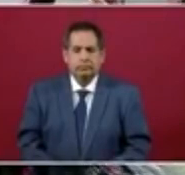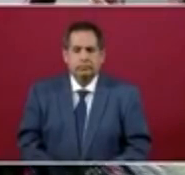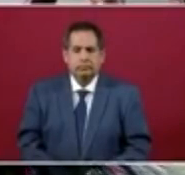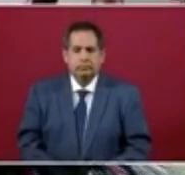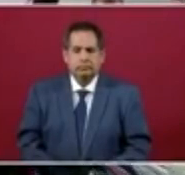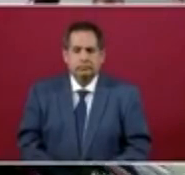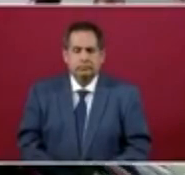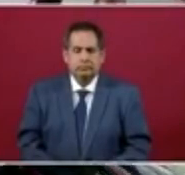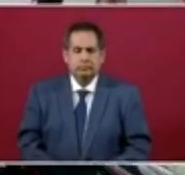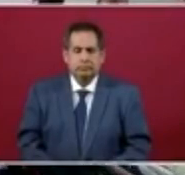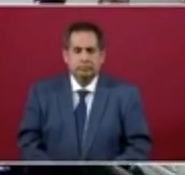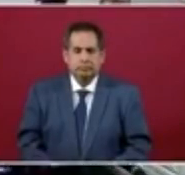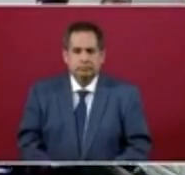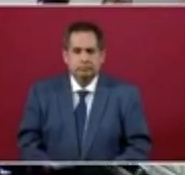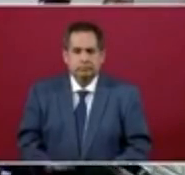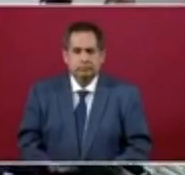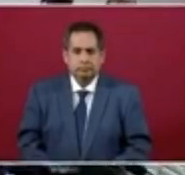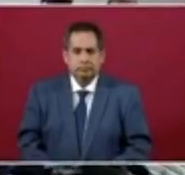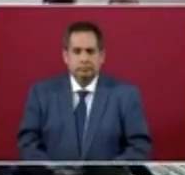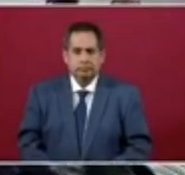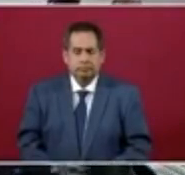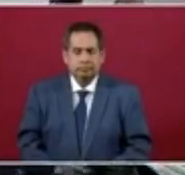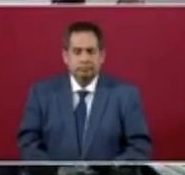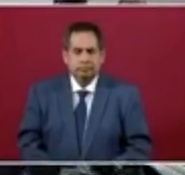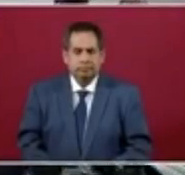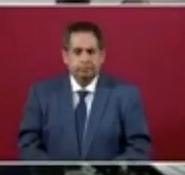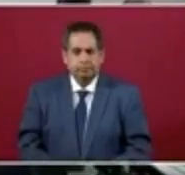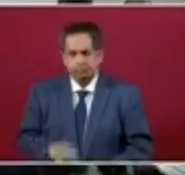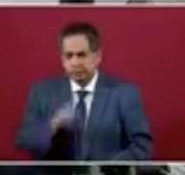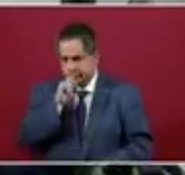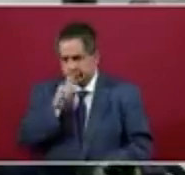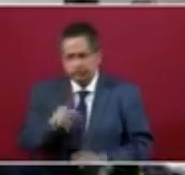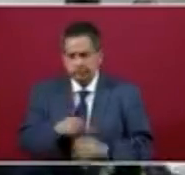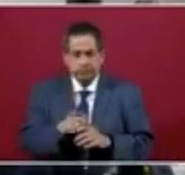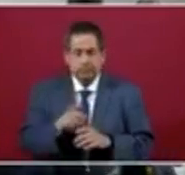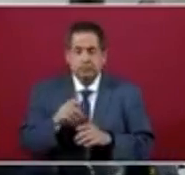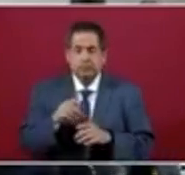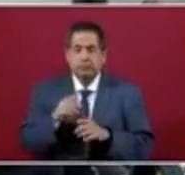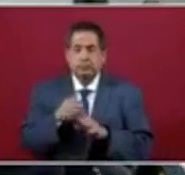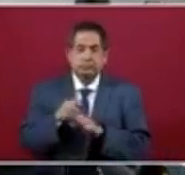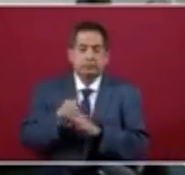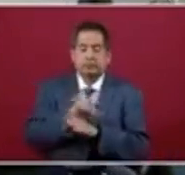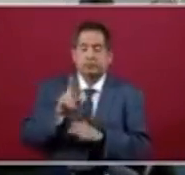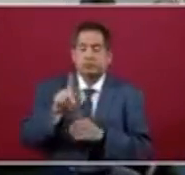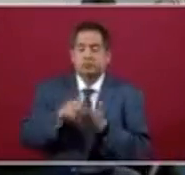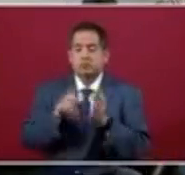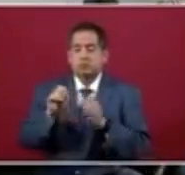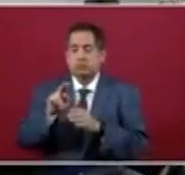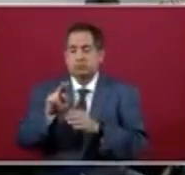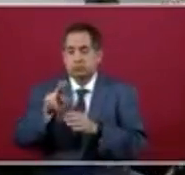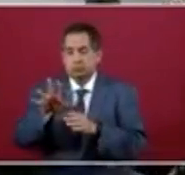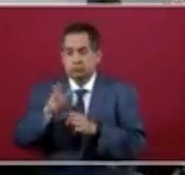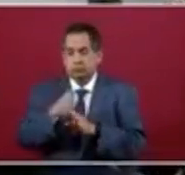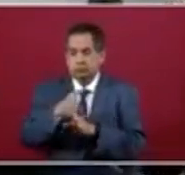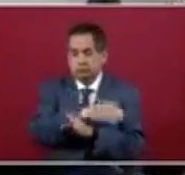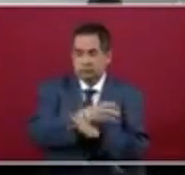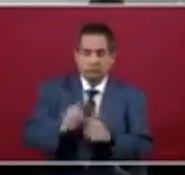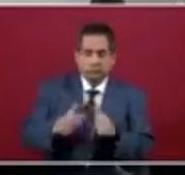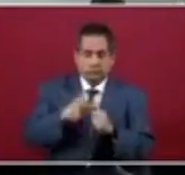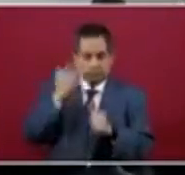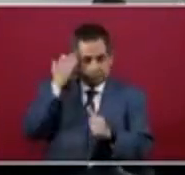También es eso, sí. Desde 85 para atrás, ¿sí? La primera